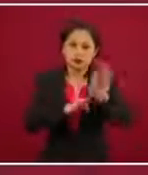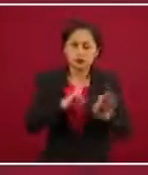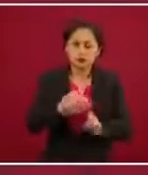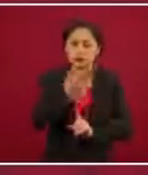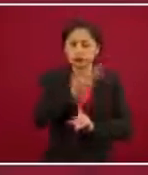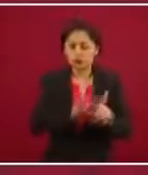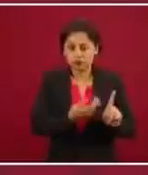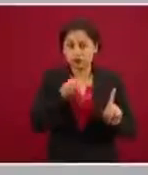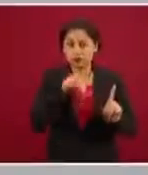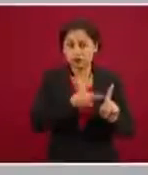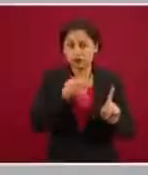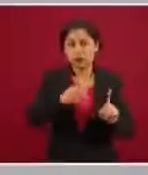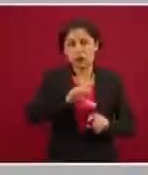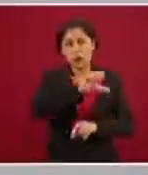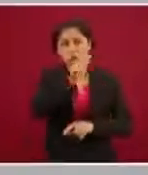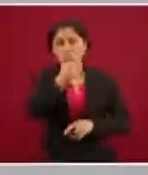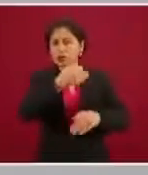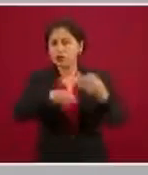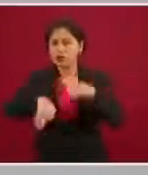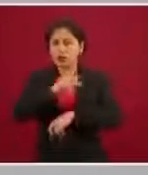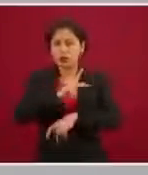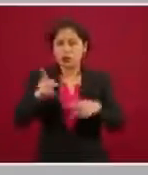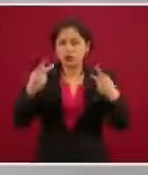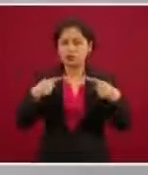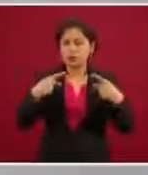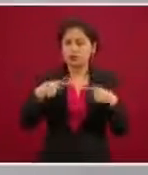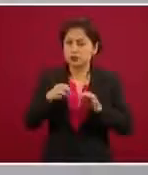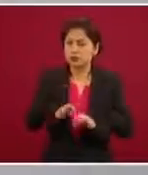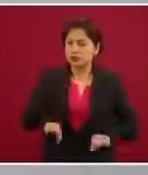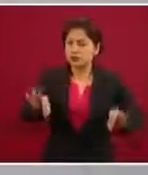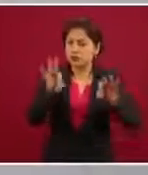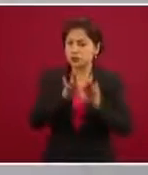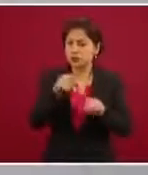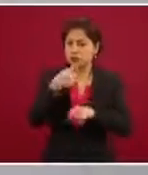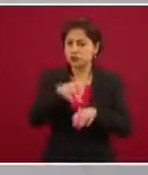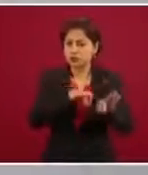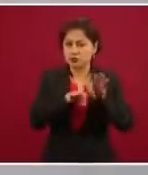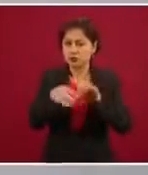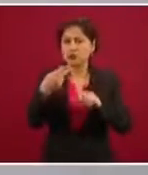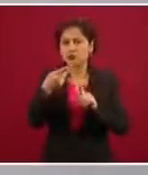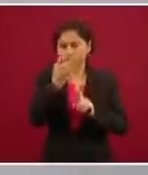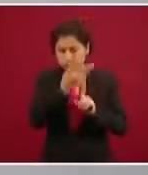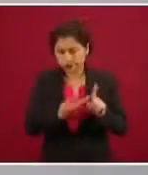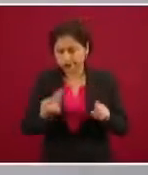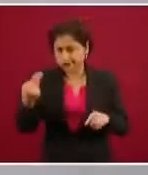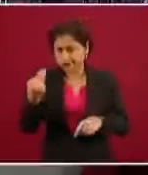seguro y con cobertura amplia para poder hacerlo. Esa es la cosa.